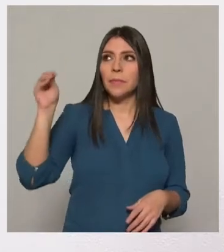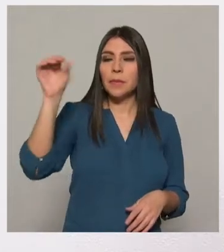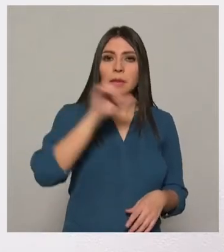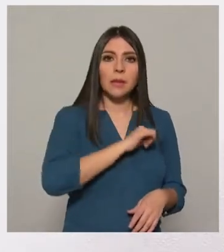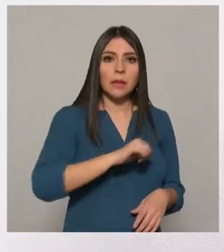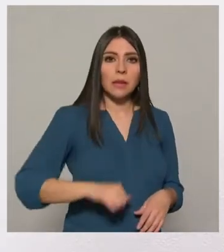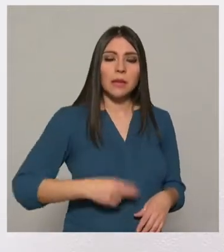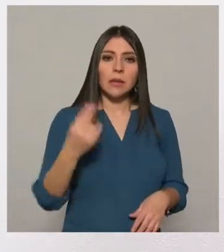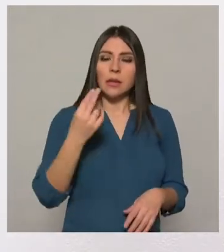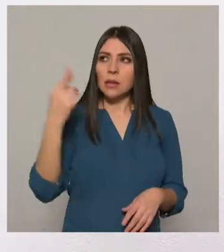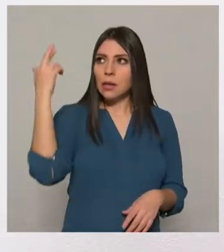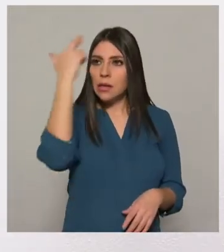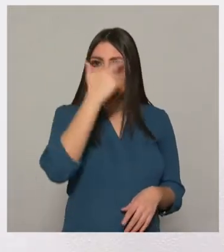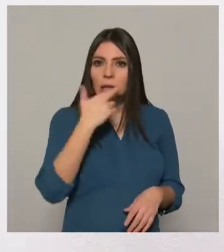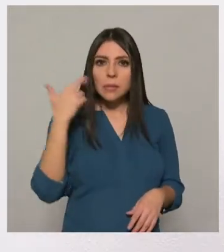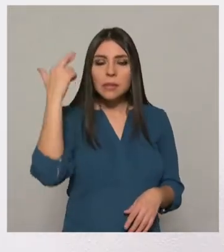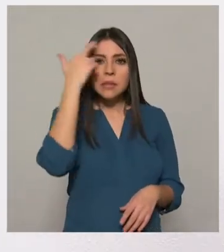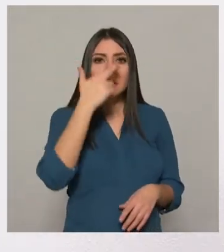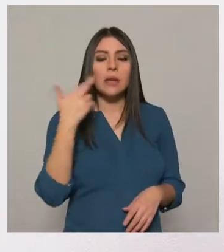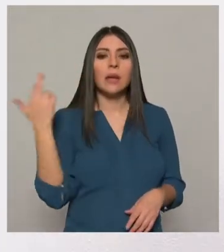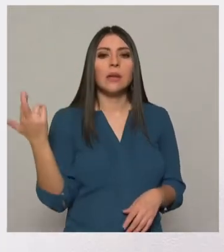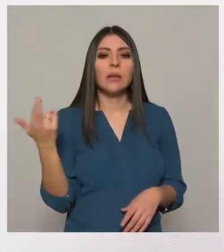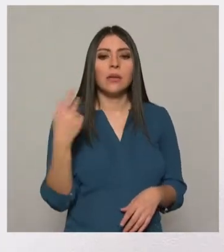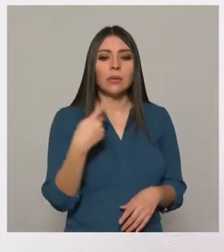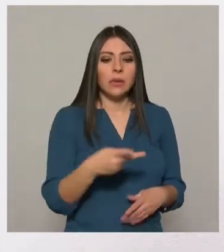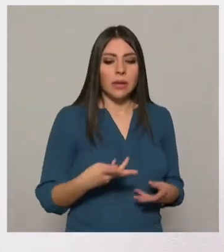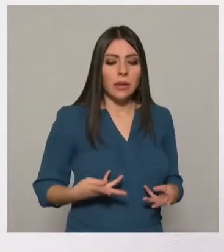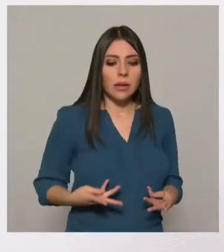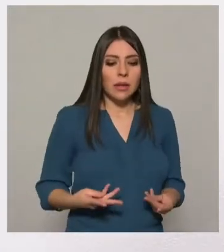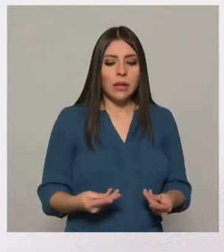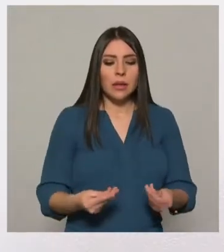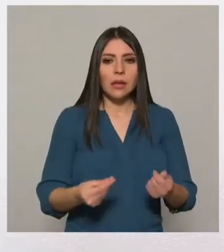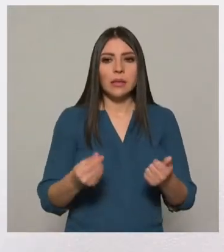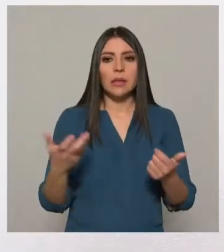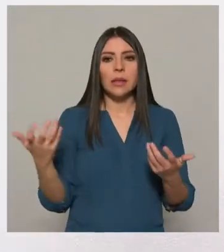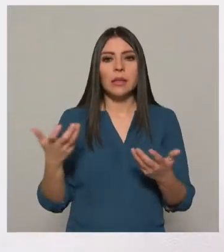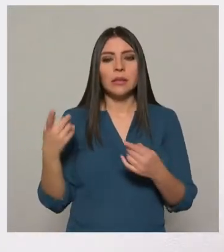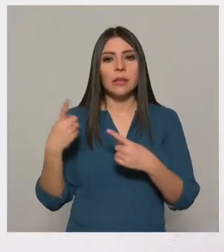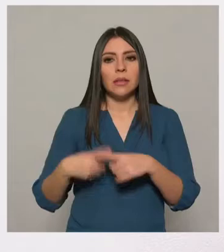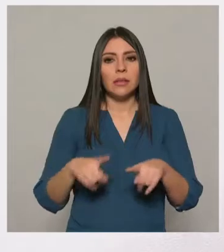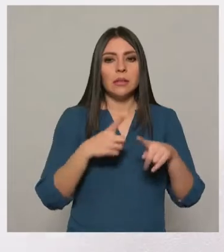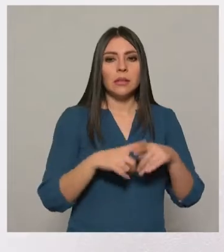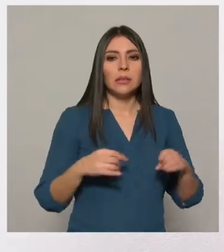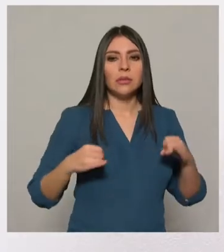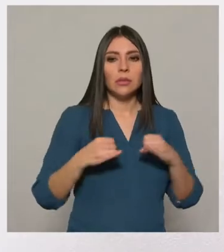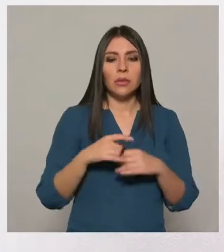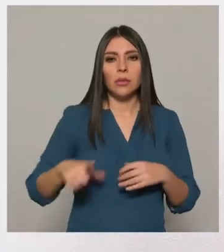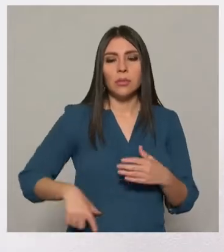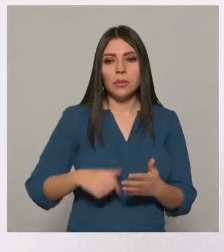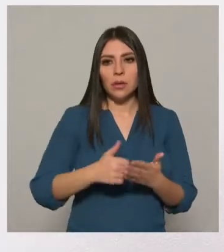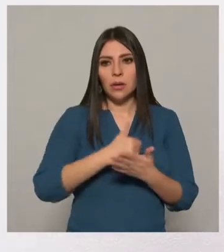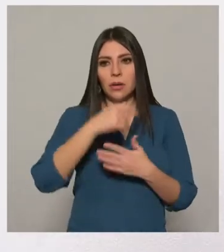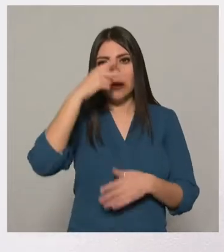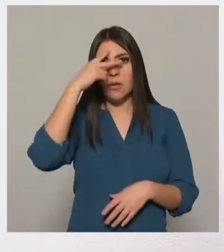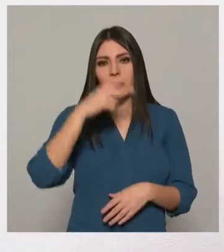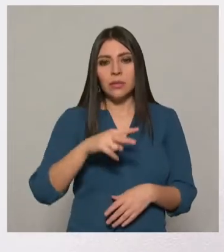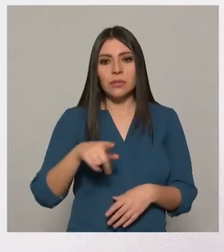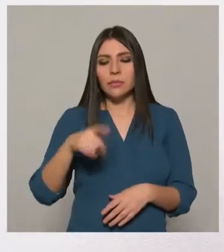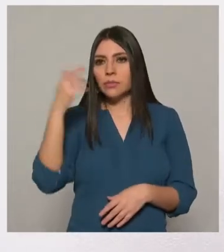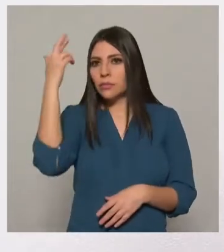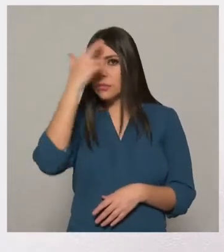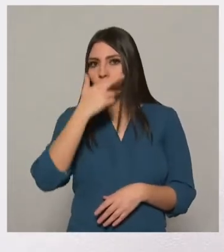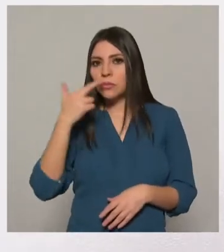que revisar en el propio gasto que realizan las distintas dependencias y órganos del gobierno de la Ciudad de México, cómo